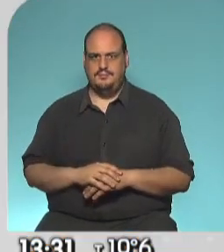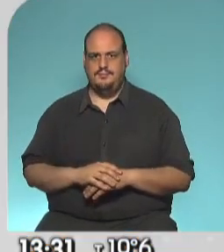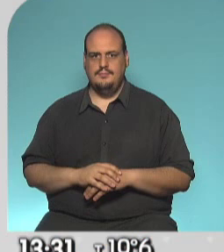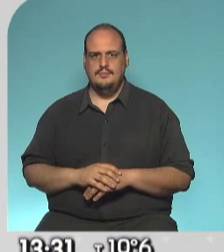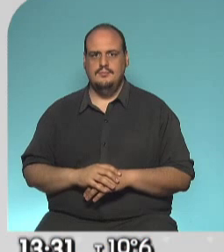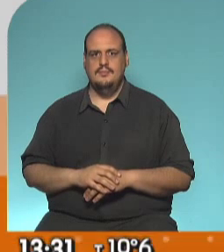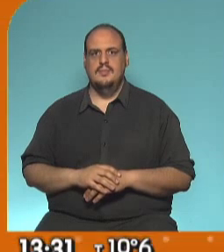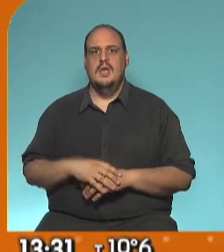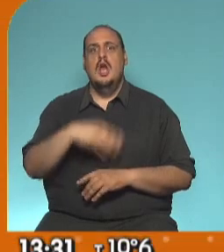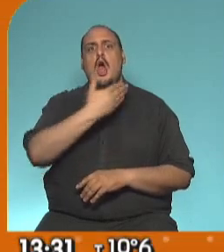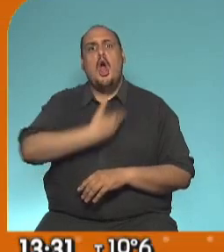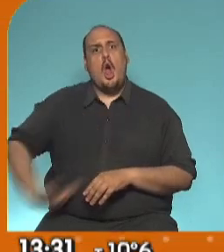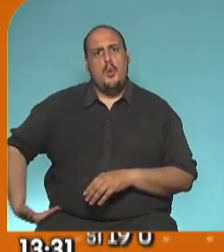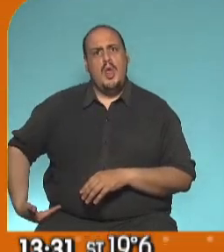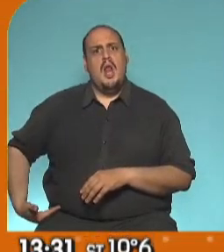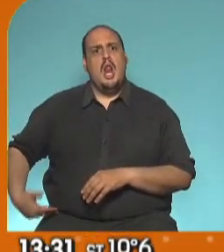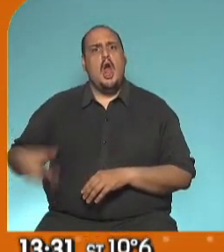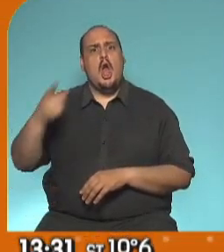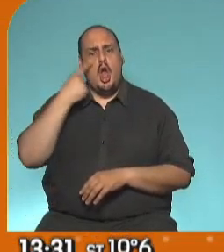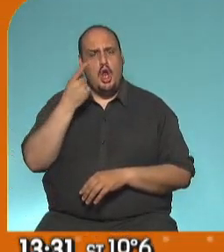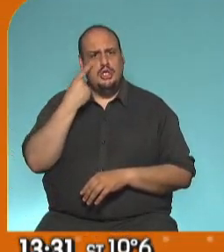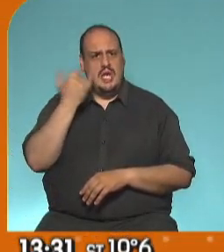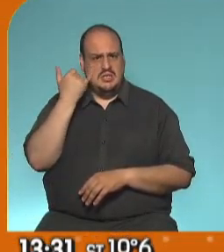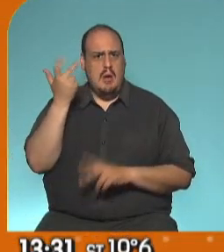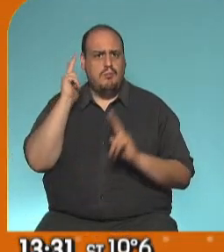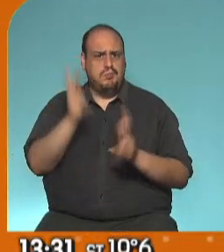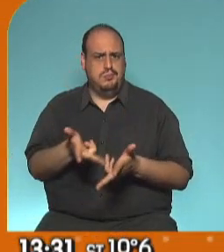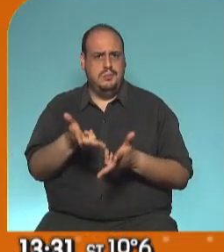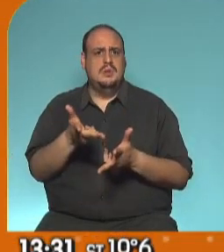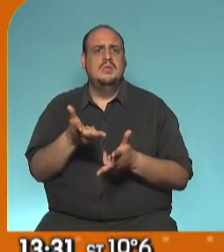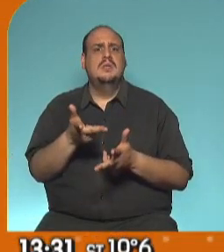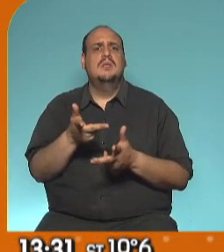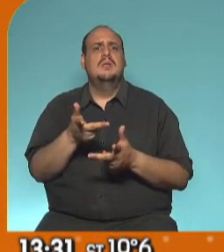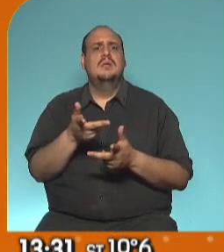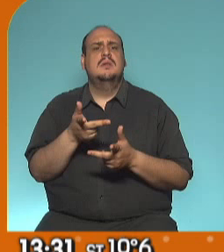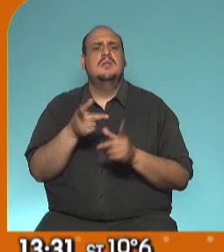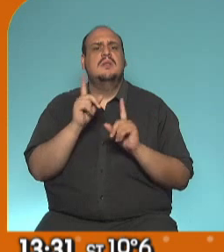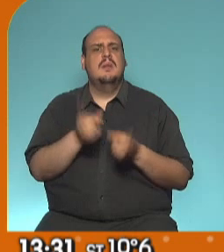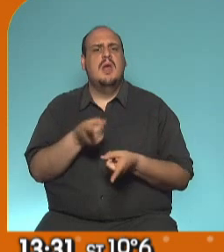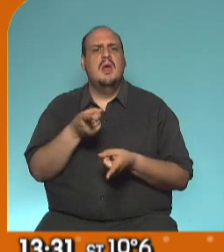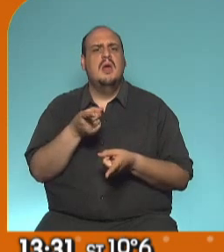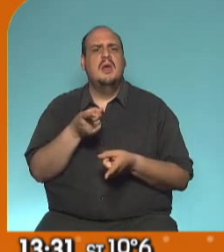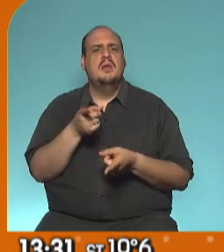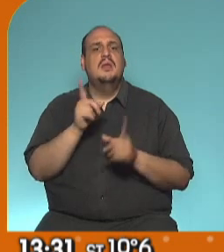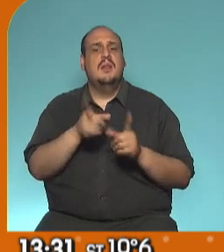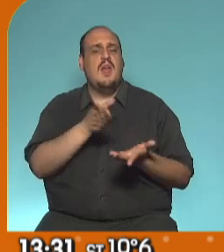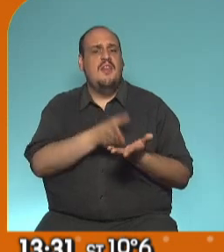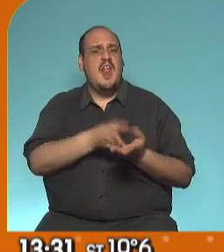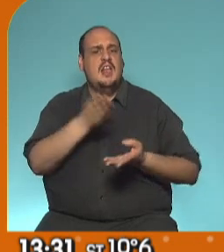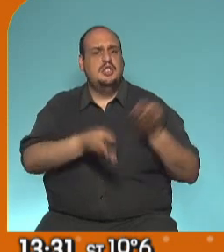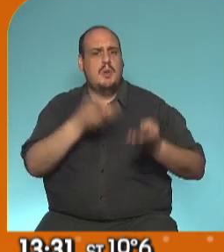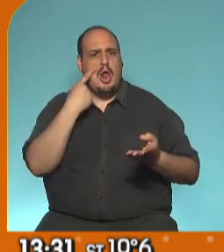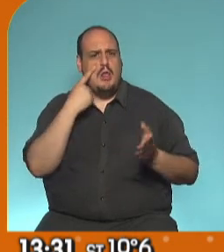El gobierno tenía conocimiento, decíamos recién, y además tenía este conocimiento de las violaciones a los derechos